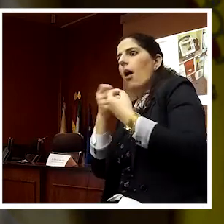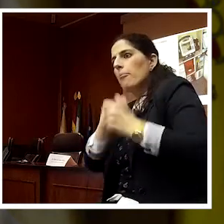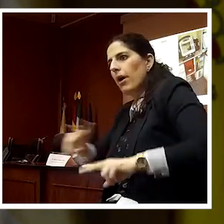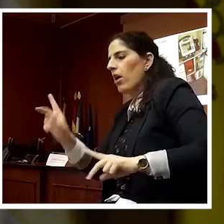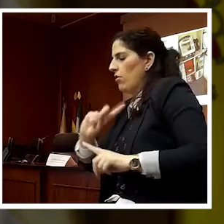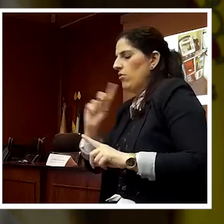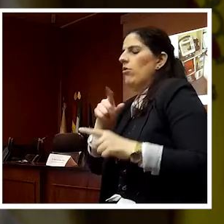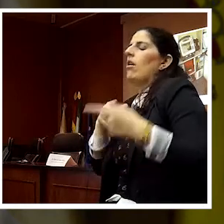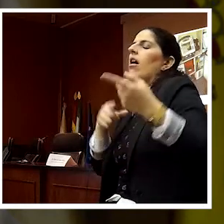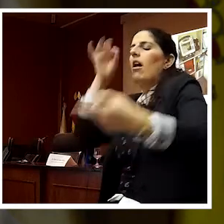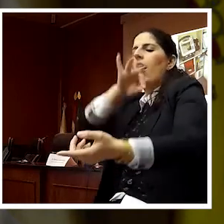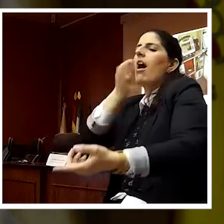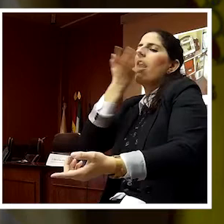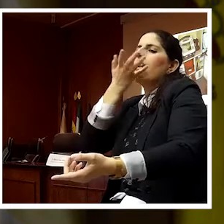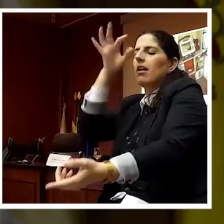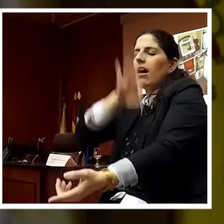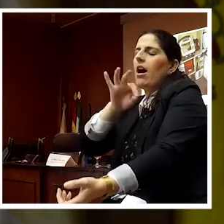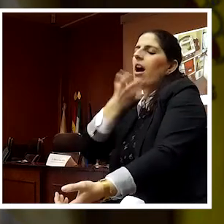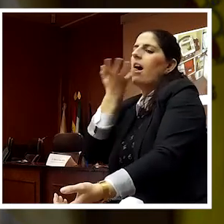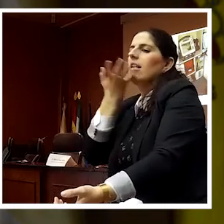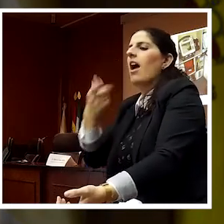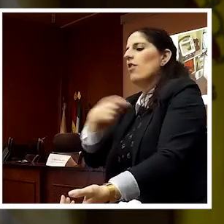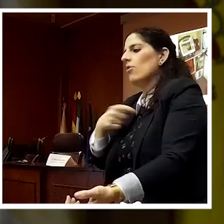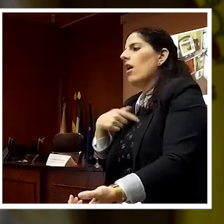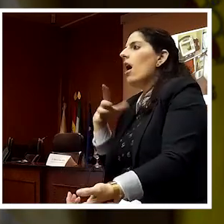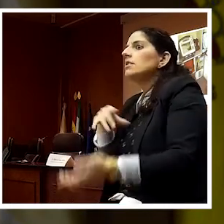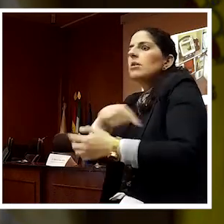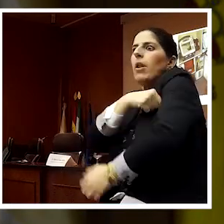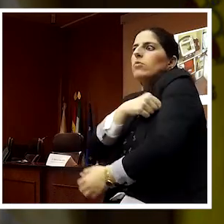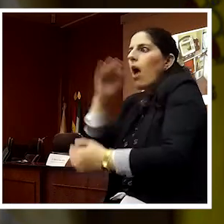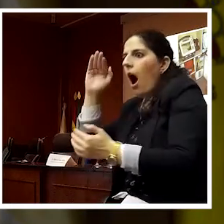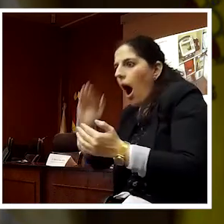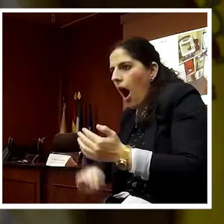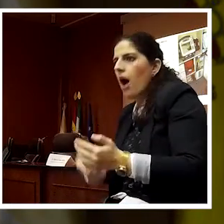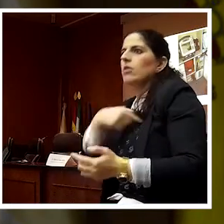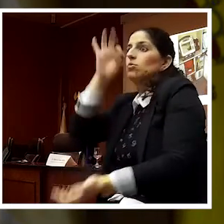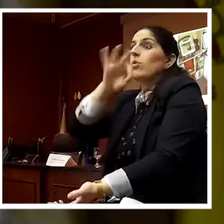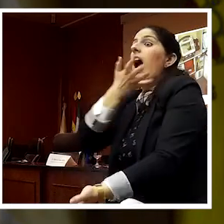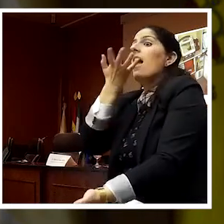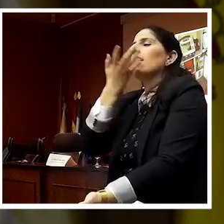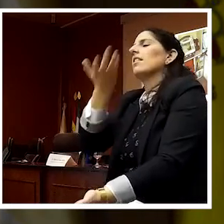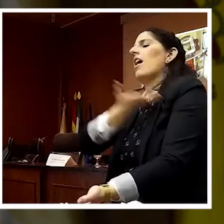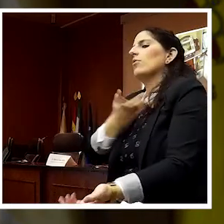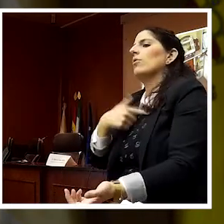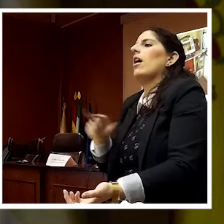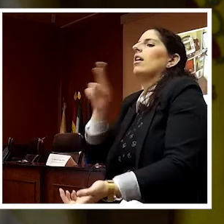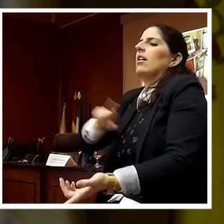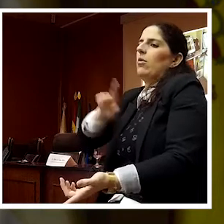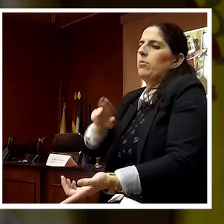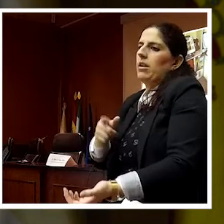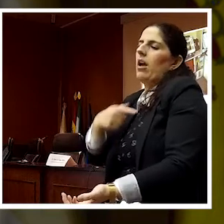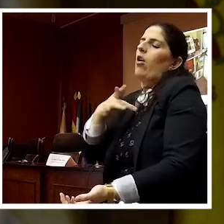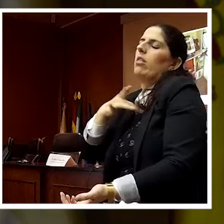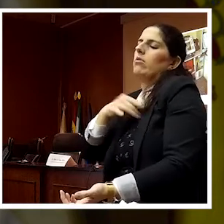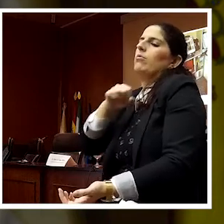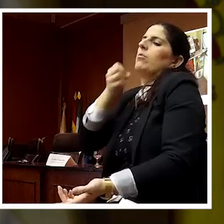están en la calle tirados durante un rato con el frío que hace, entran en hipotermia. Entonces el suero que le ponemos es caliente para evitar que la